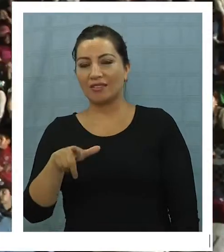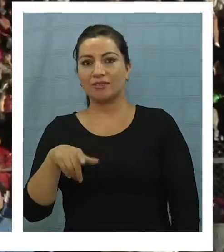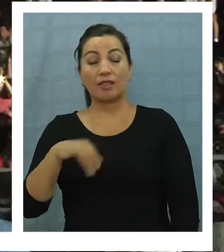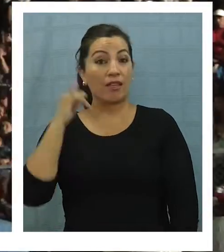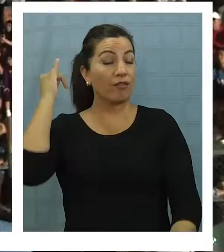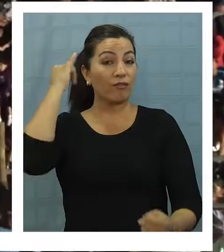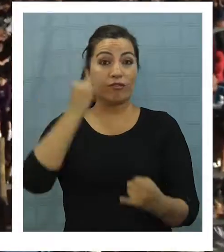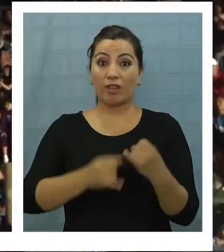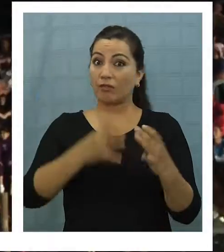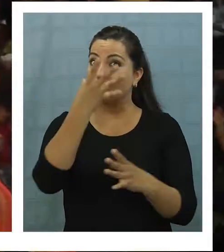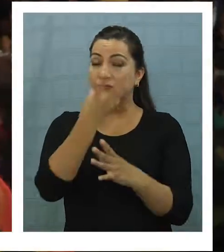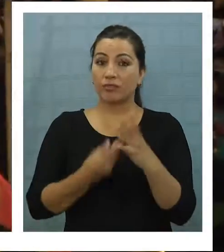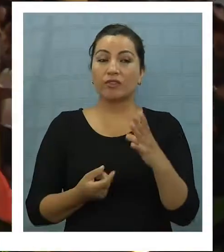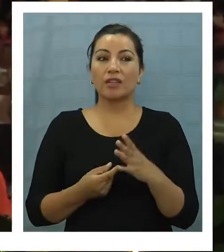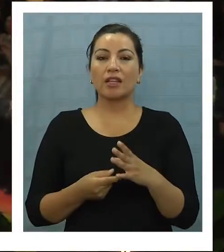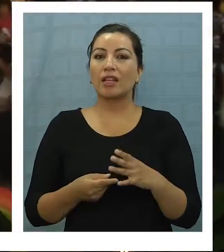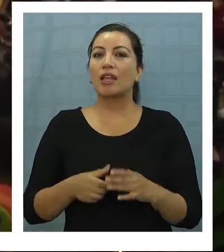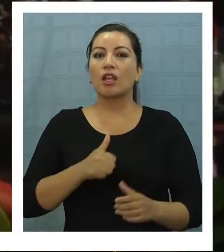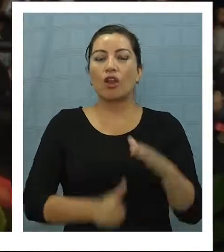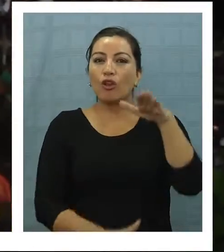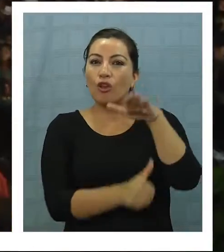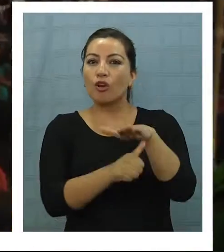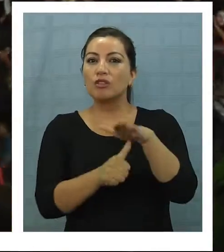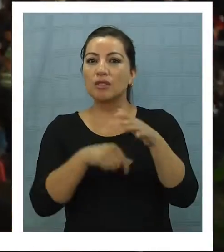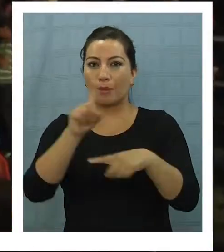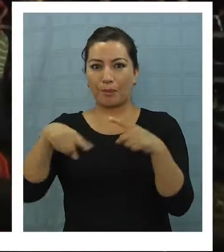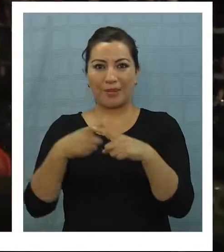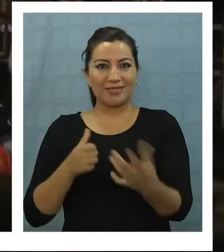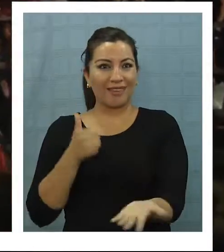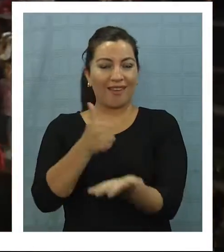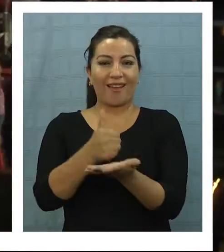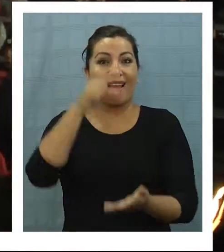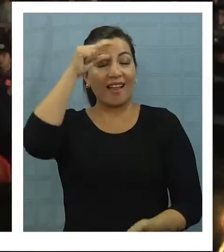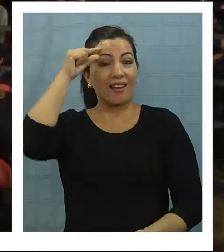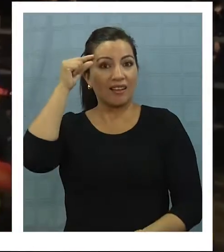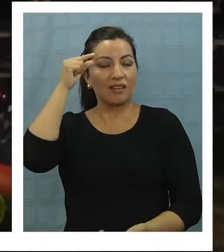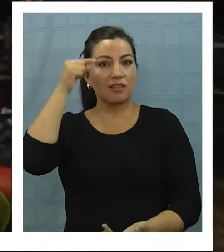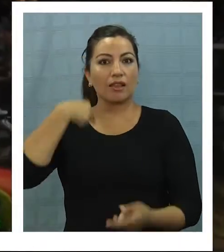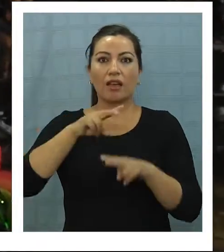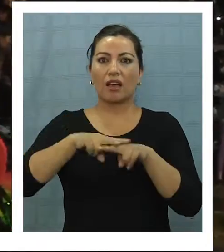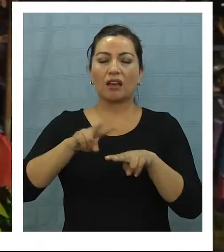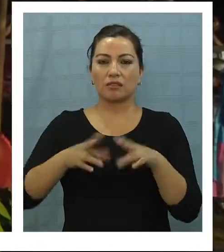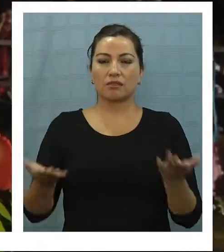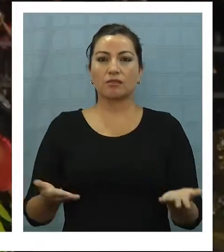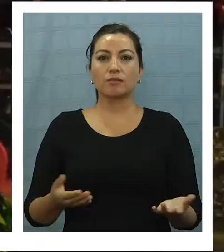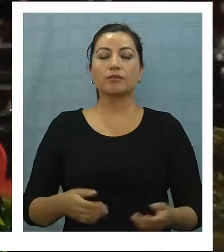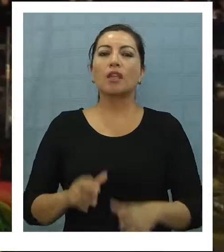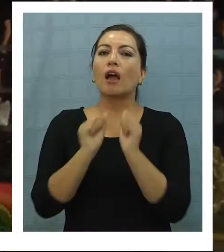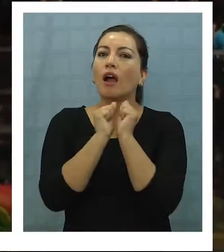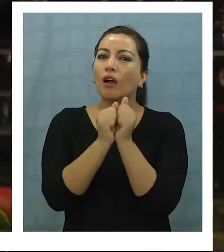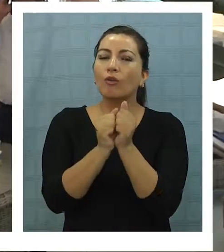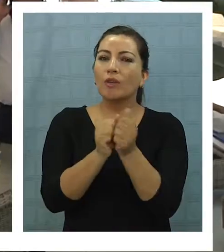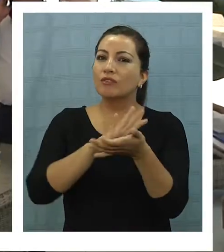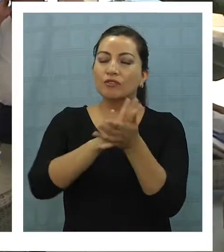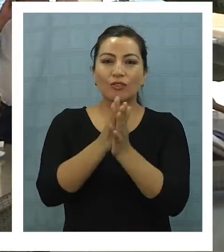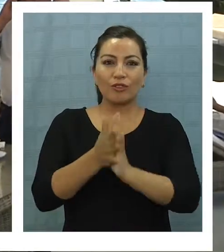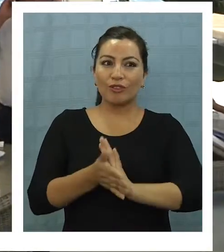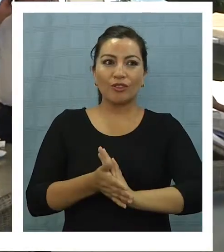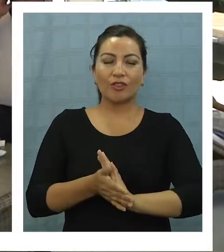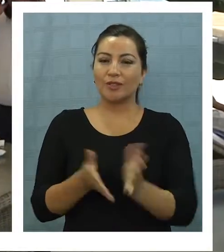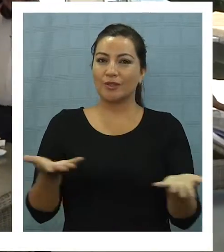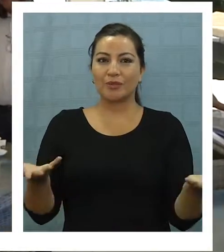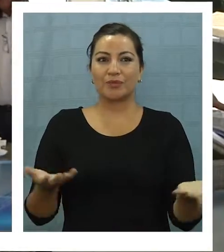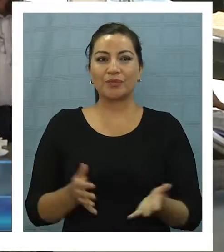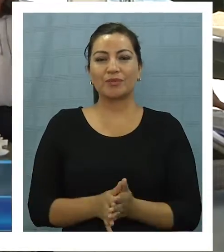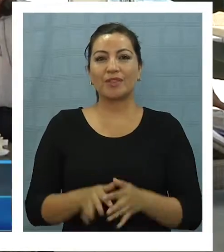Finalmente, la parrilla que presentaron los concejales y el alcalde Jorge Soria será la siguiente. Acompañar, claro, todo esto con